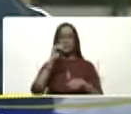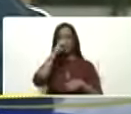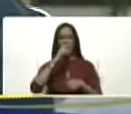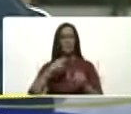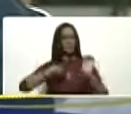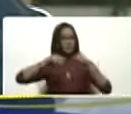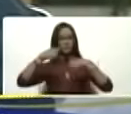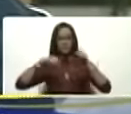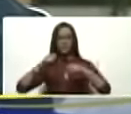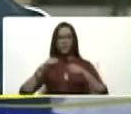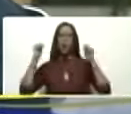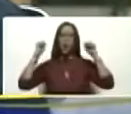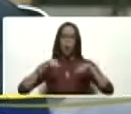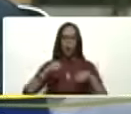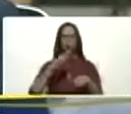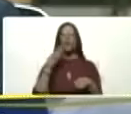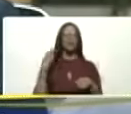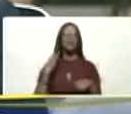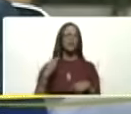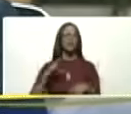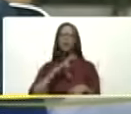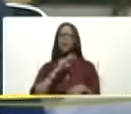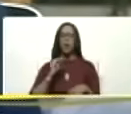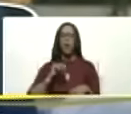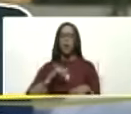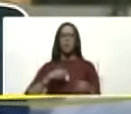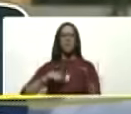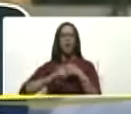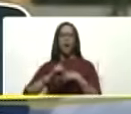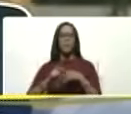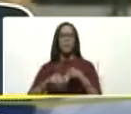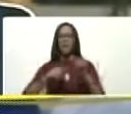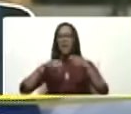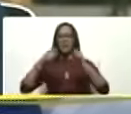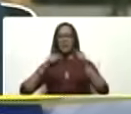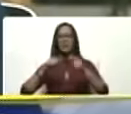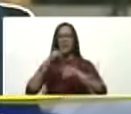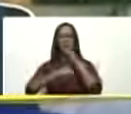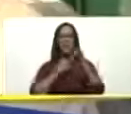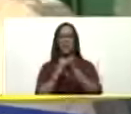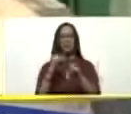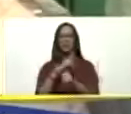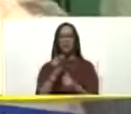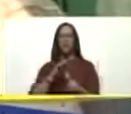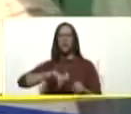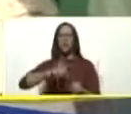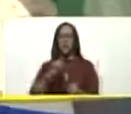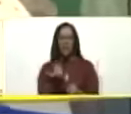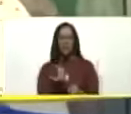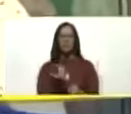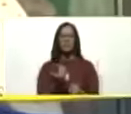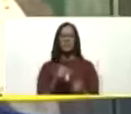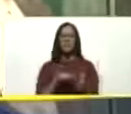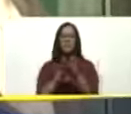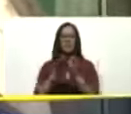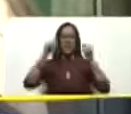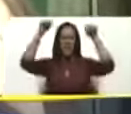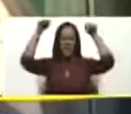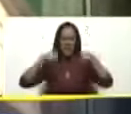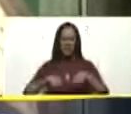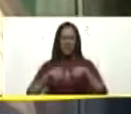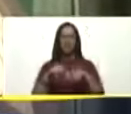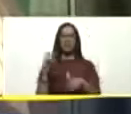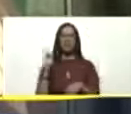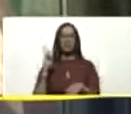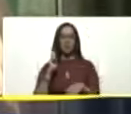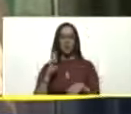podemos decir con mucho orgullo que no vamos a importar más nunca ese alambre porque lo podemos desarrollar en el país. Podemos satisfacer la necesidad